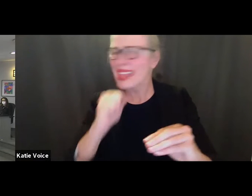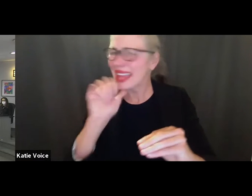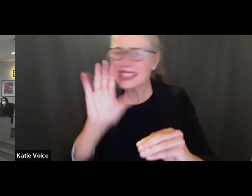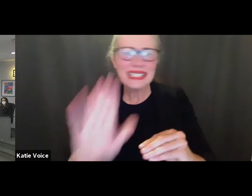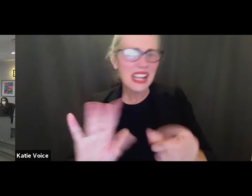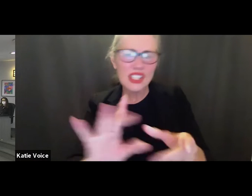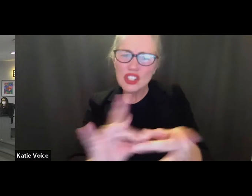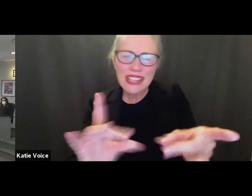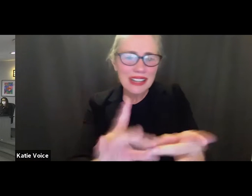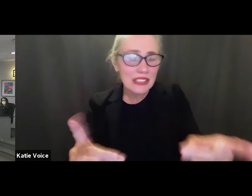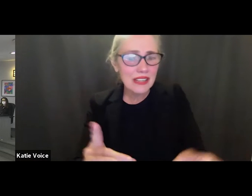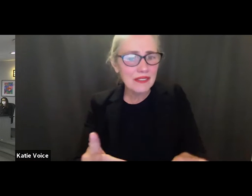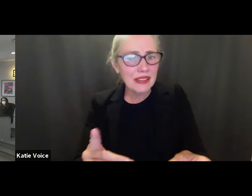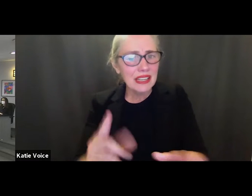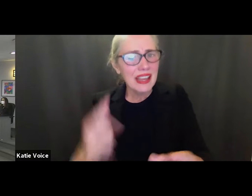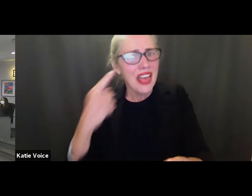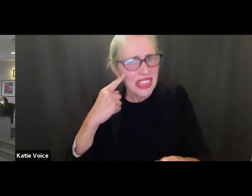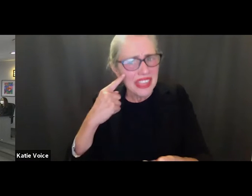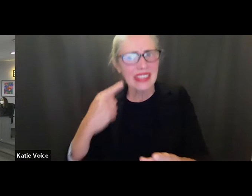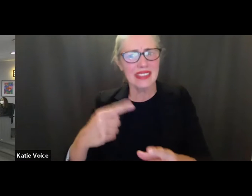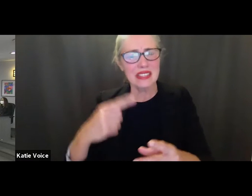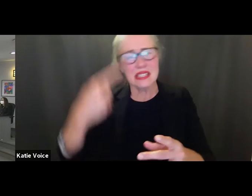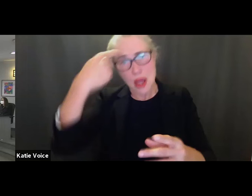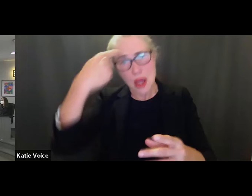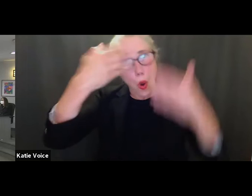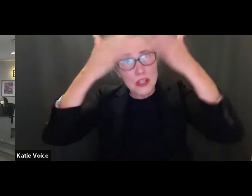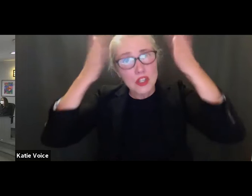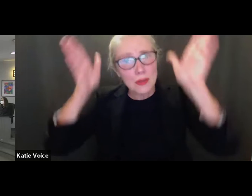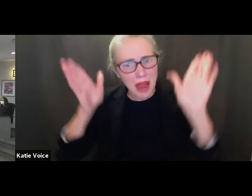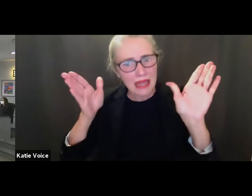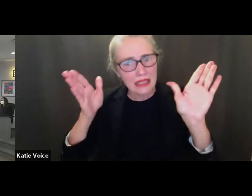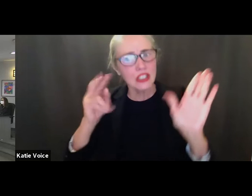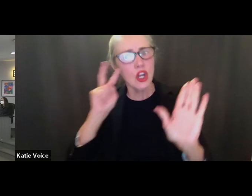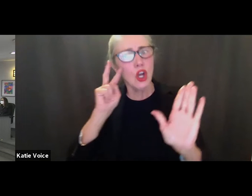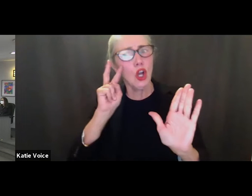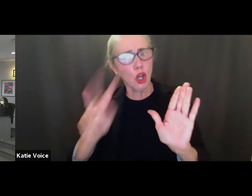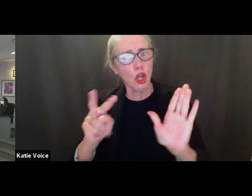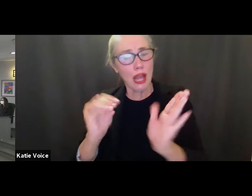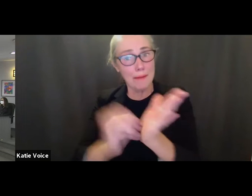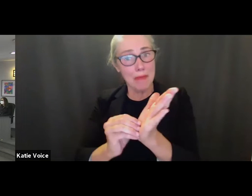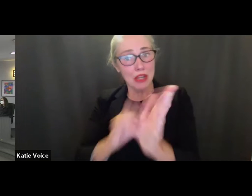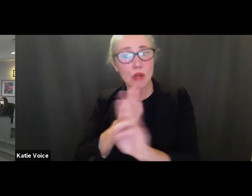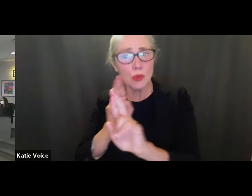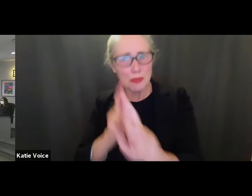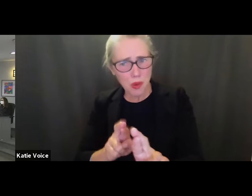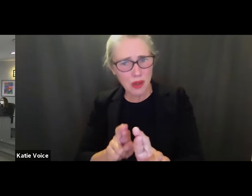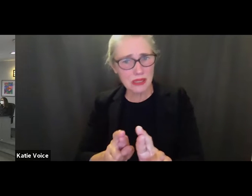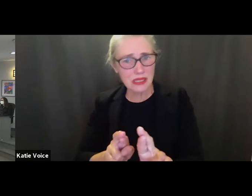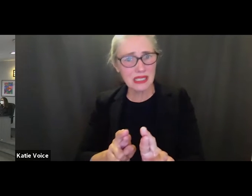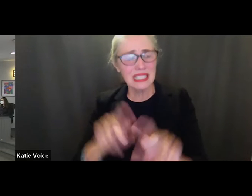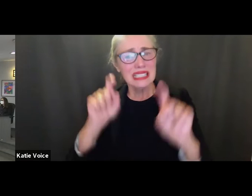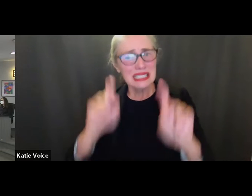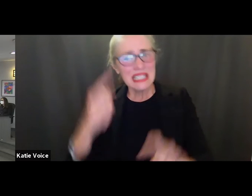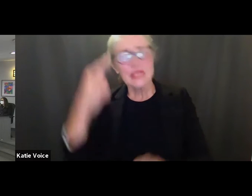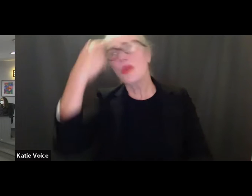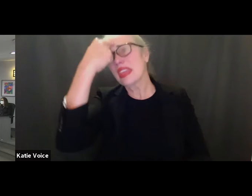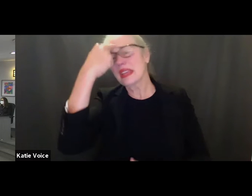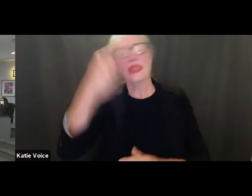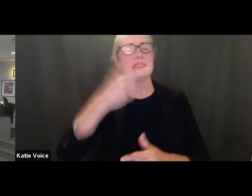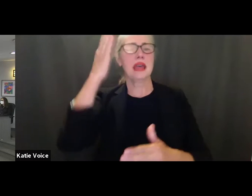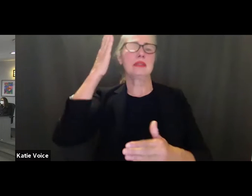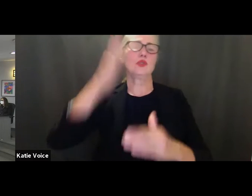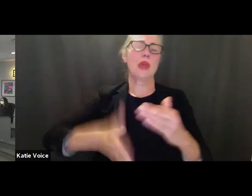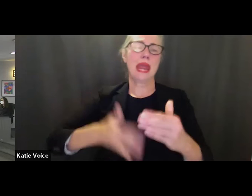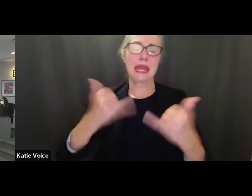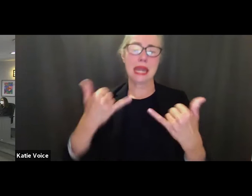lo que es su narrativa y es mala información. Abran su cerebro, vean los informes médicos. Esto tiene que